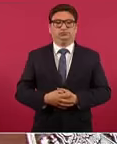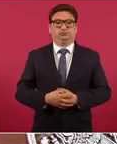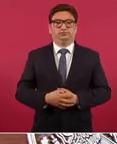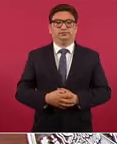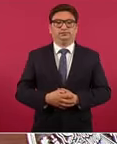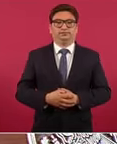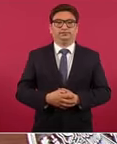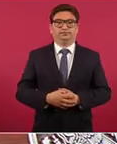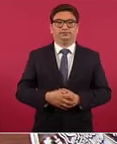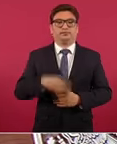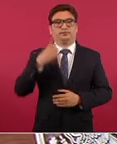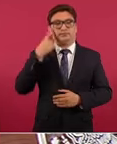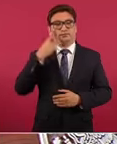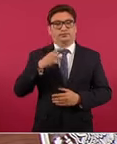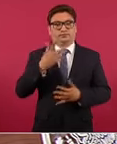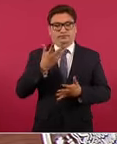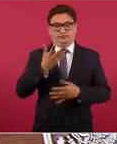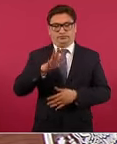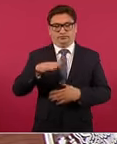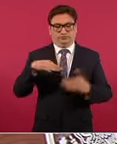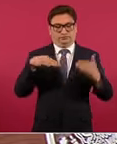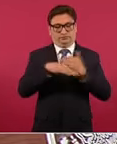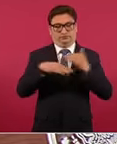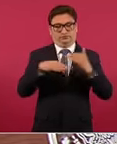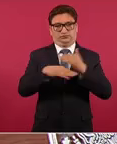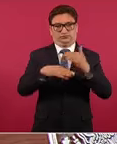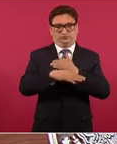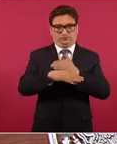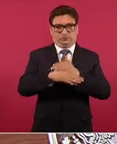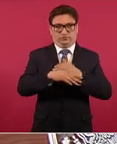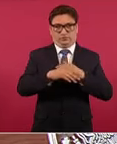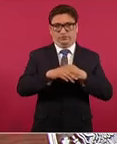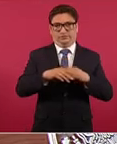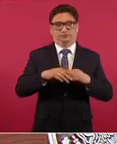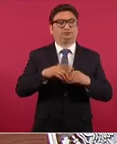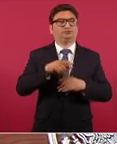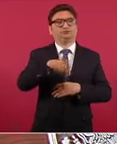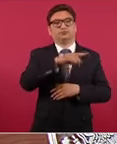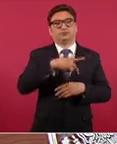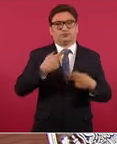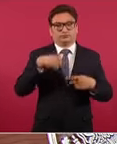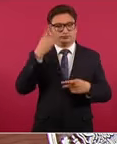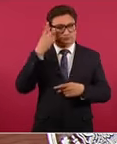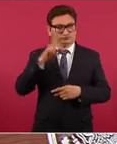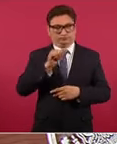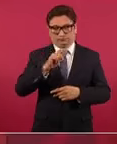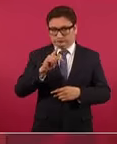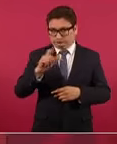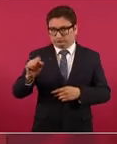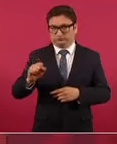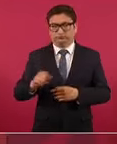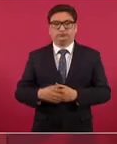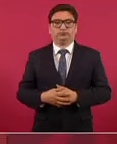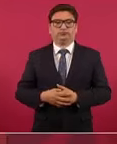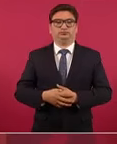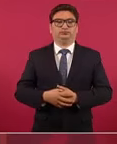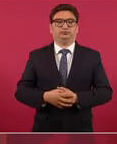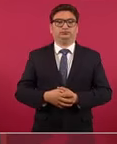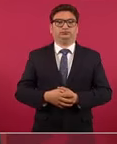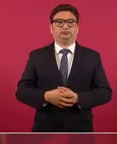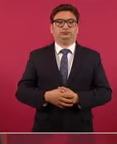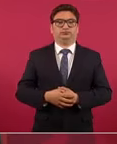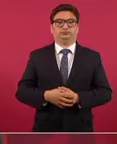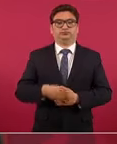y para 10 carreteras concesionadas con apps los